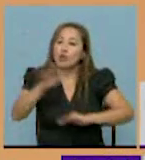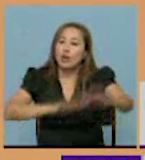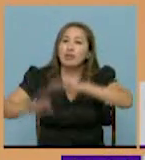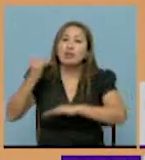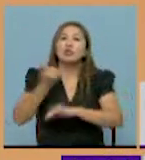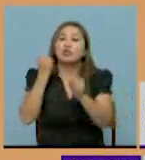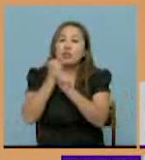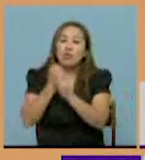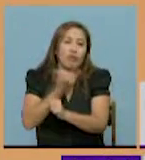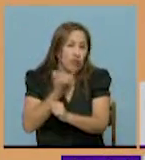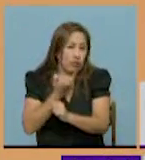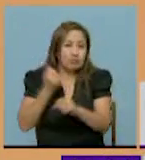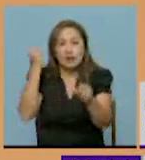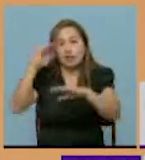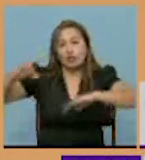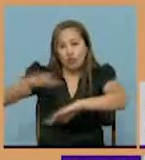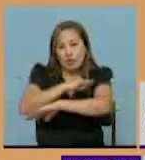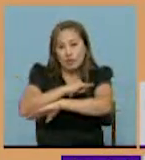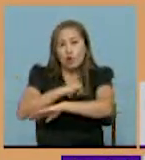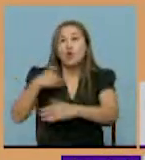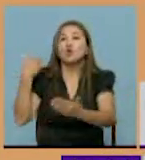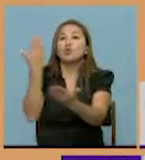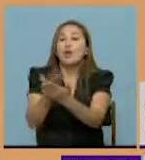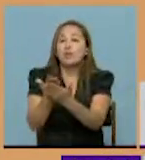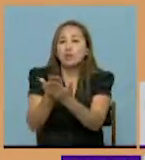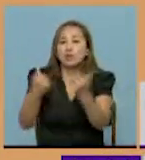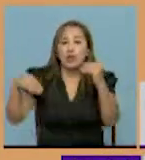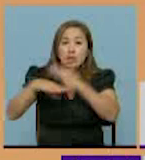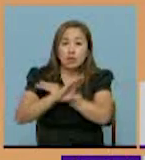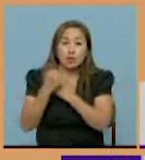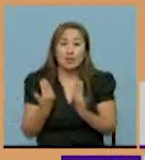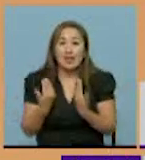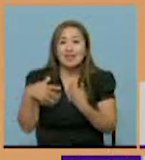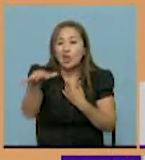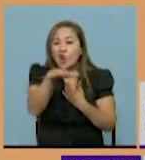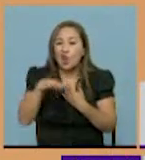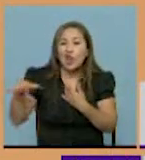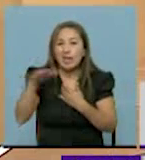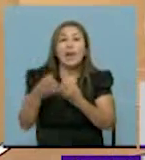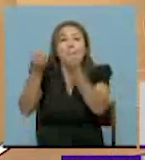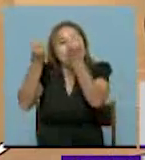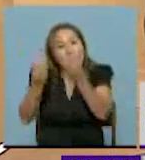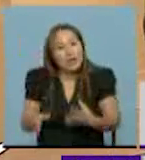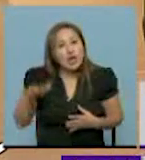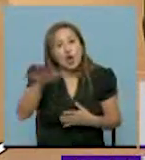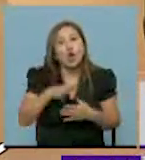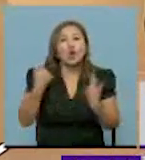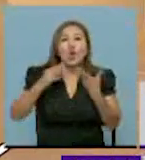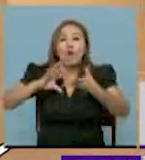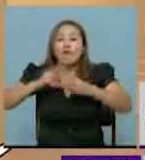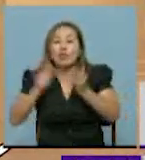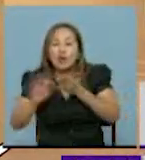Alto Comedero, dentro de una propuesta urbana que es consolidar estos barrios con nuevos criterios,